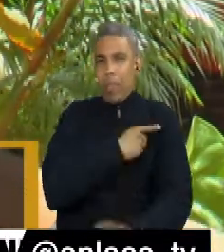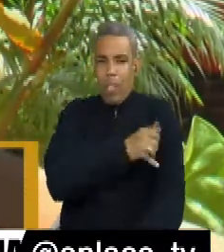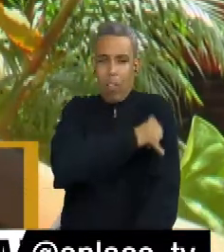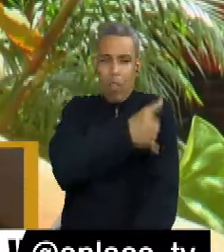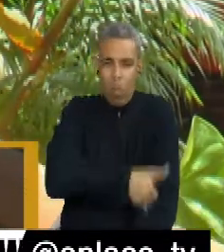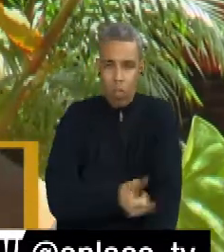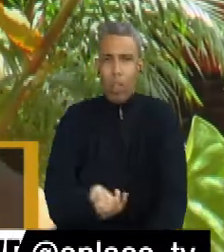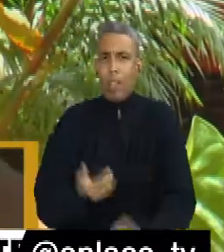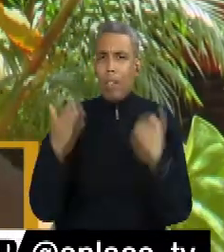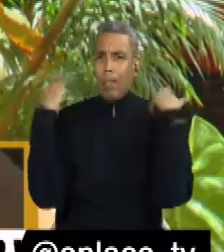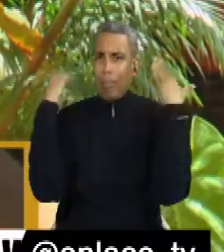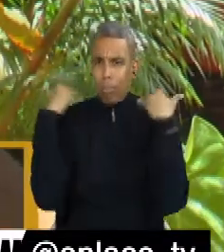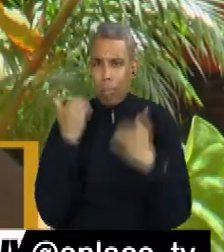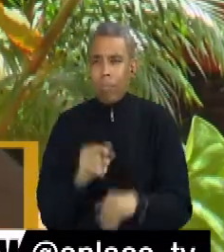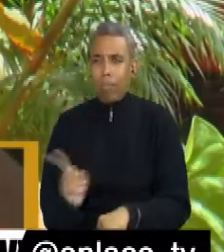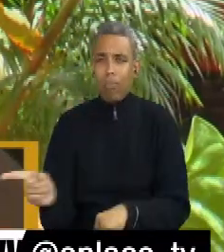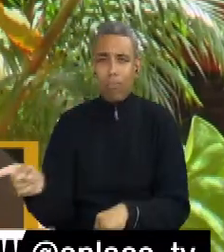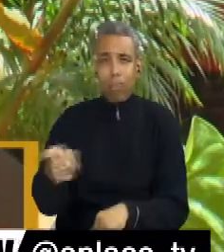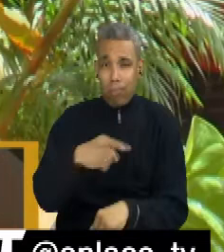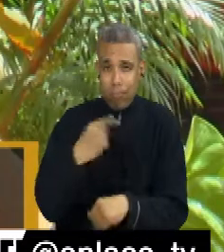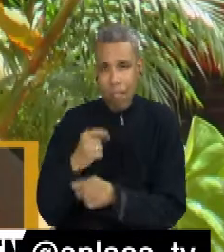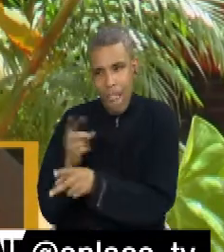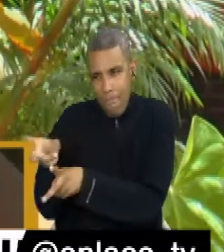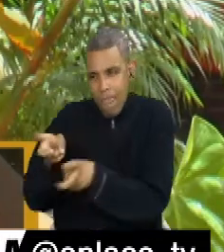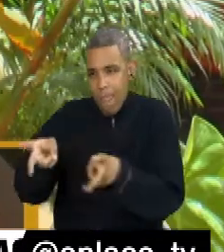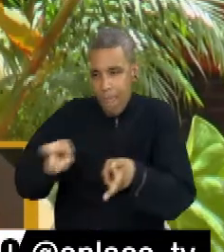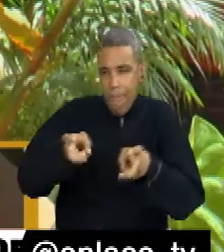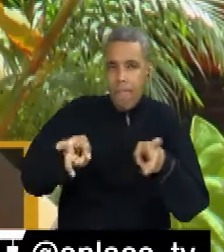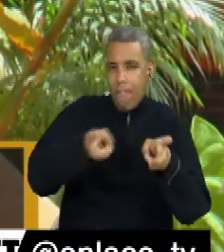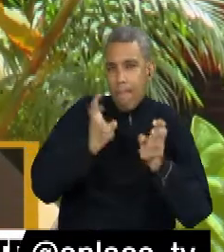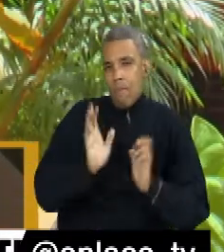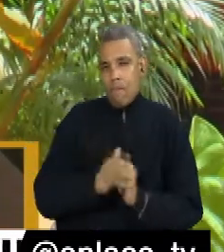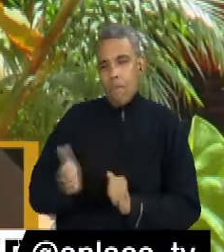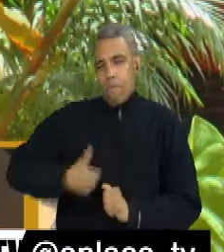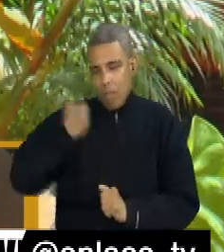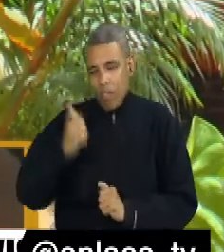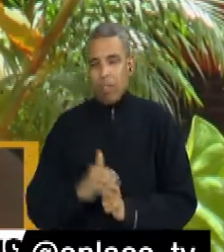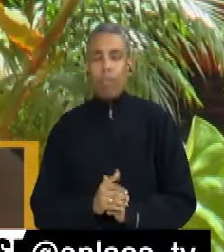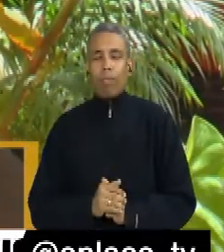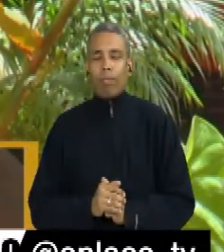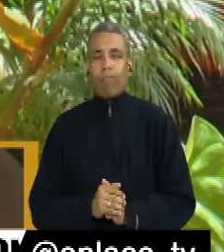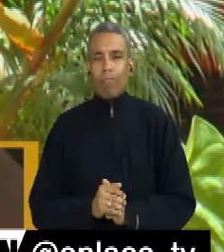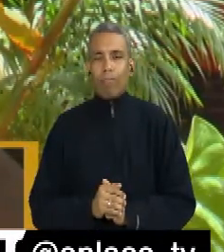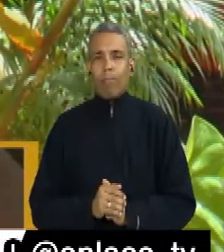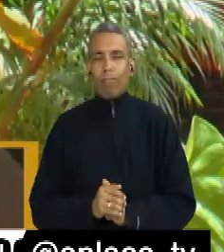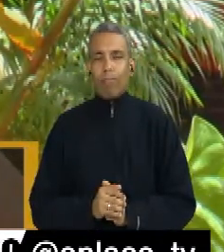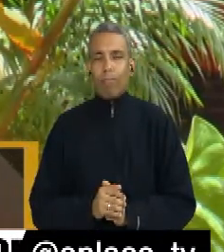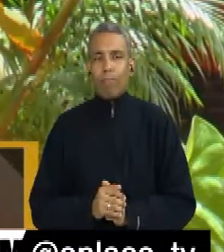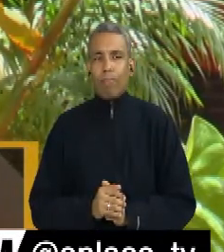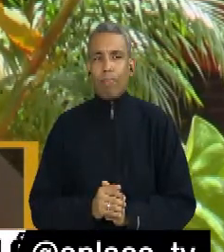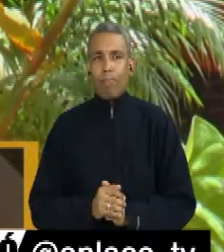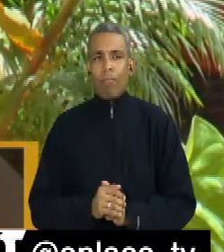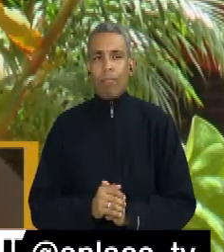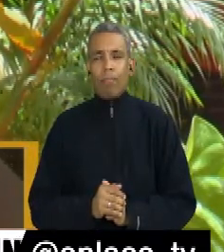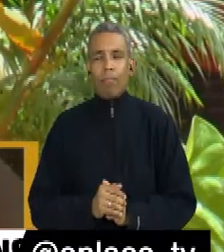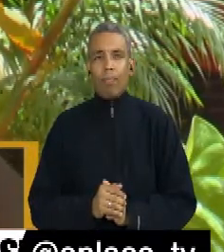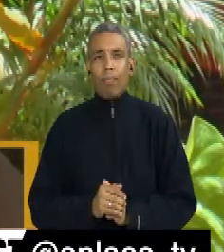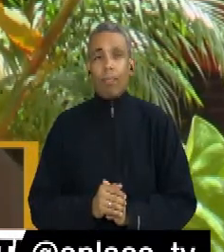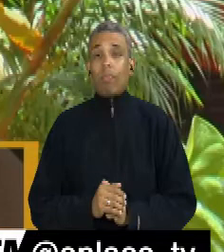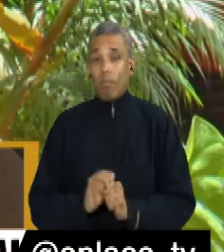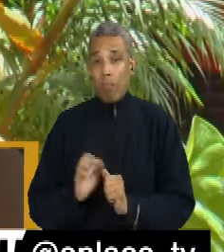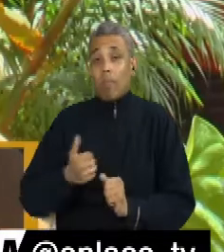hombres armados que se hacían pasar por el ELN o en algunos casos por los urabeños,